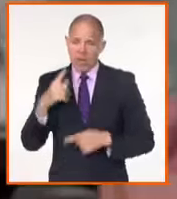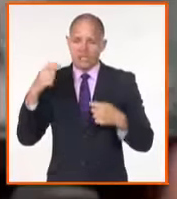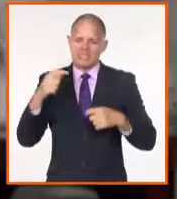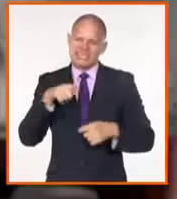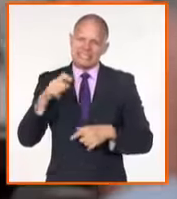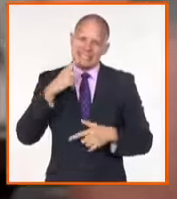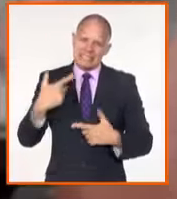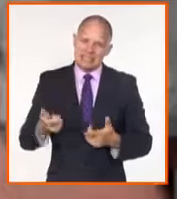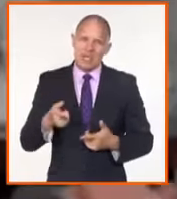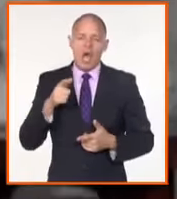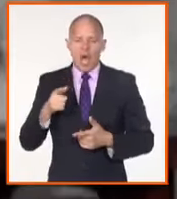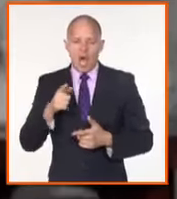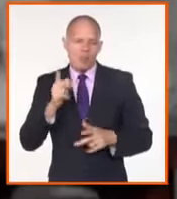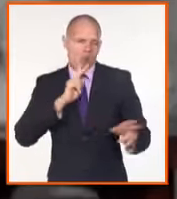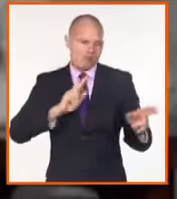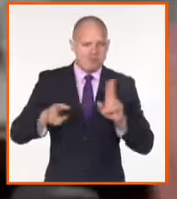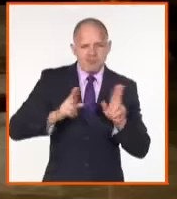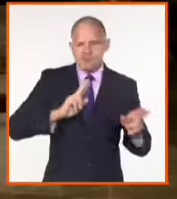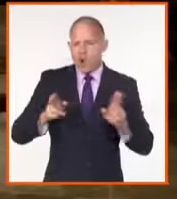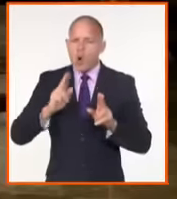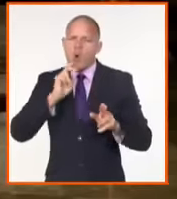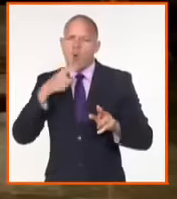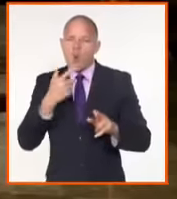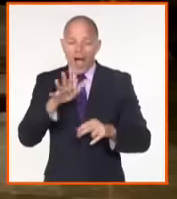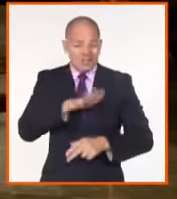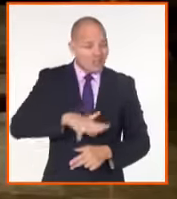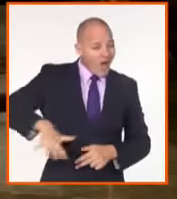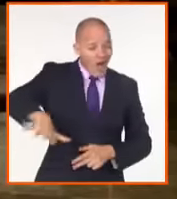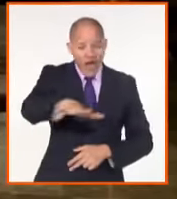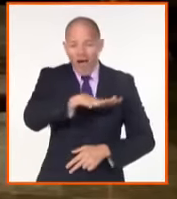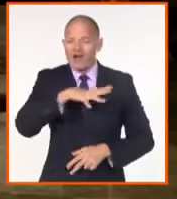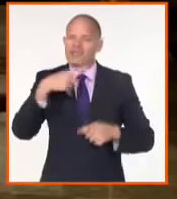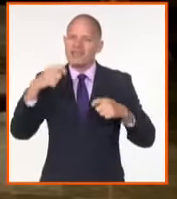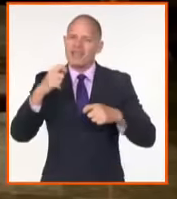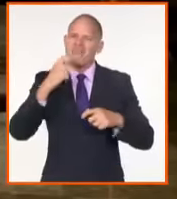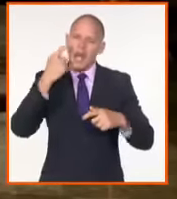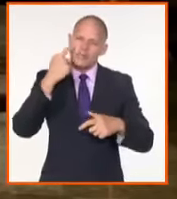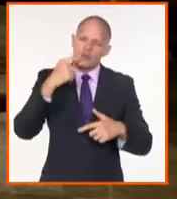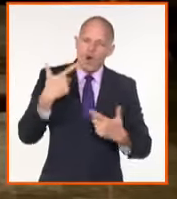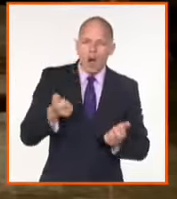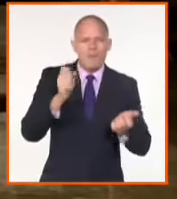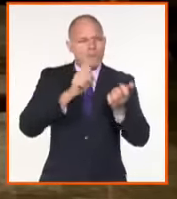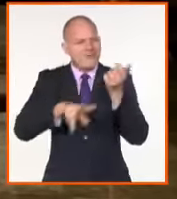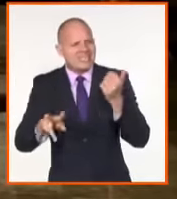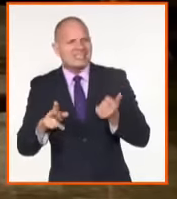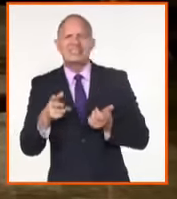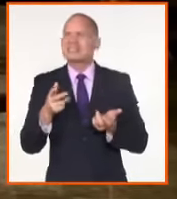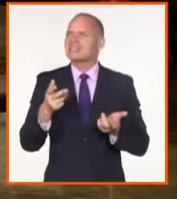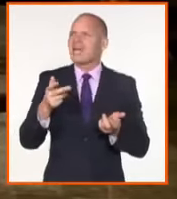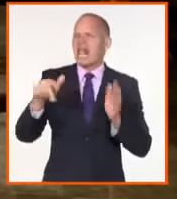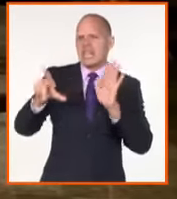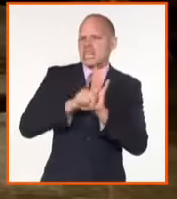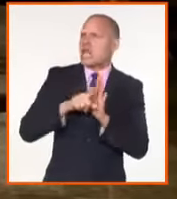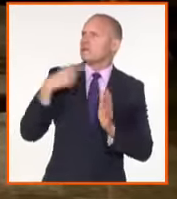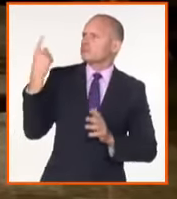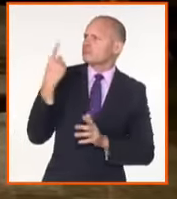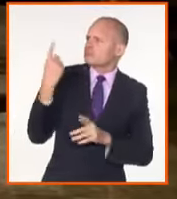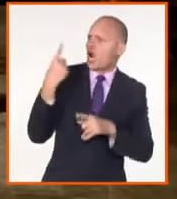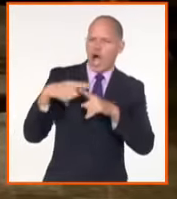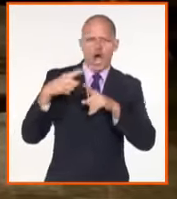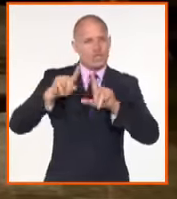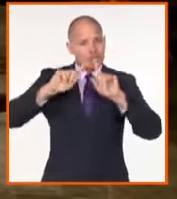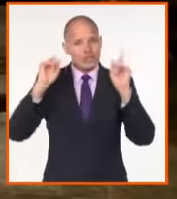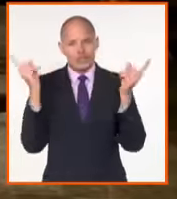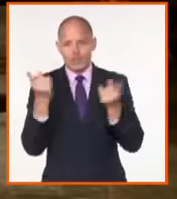también una articulación de todas las políticas nacionales, las provinciales, las del municipio, sin restar a